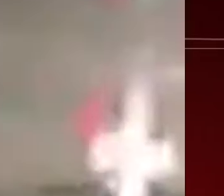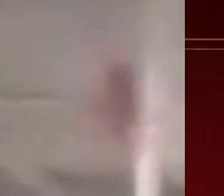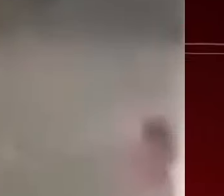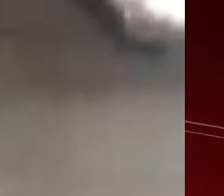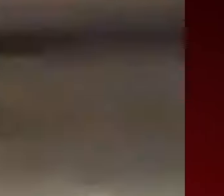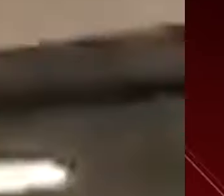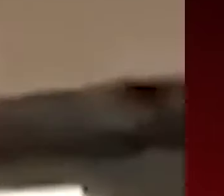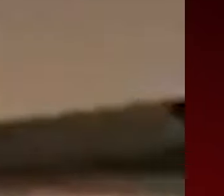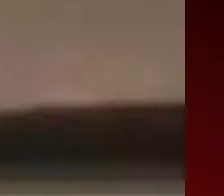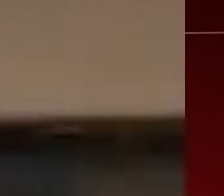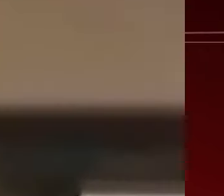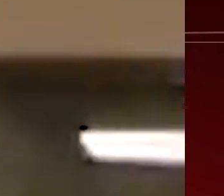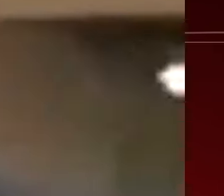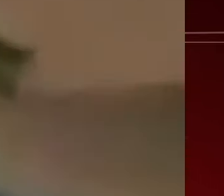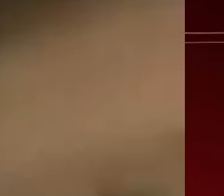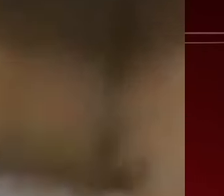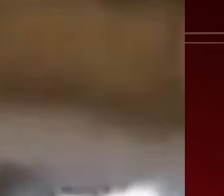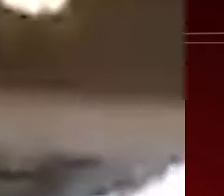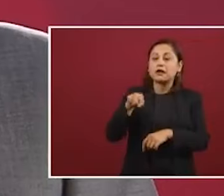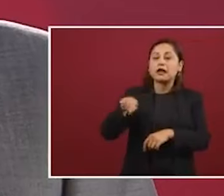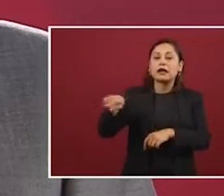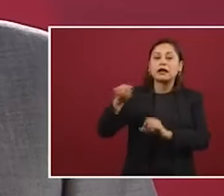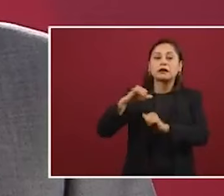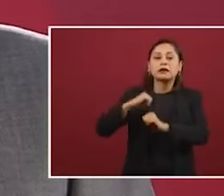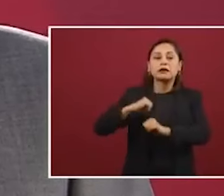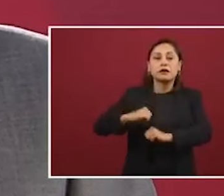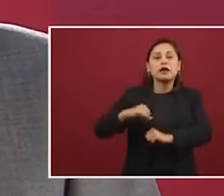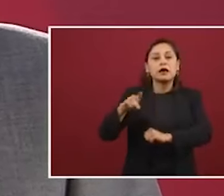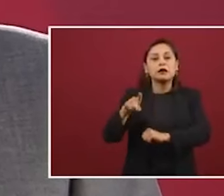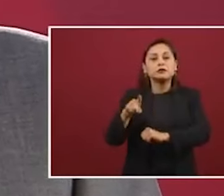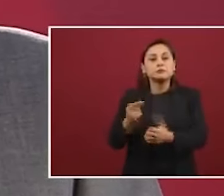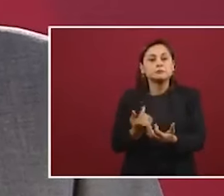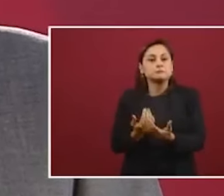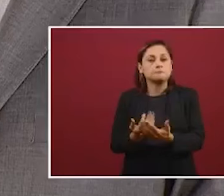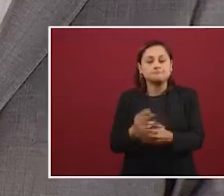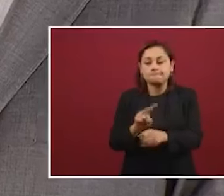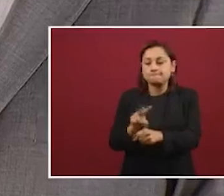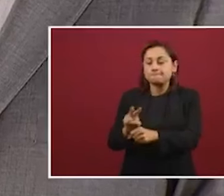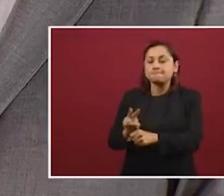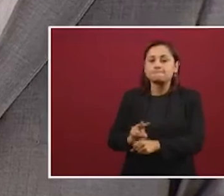baja intensidad que han sucedido en la Ciudad de México. Tenemos